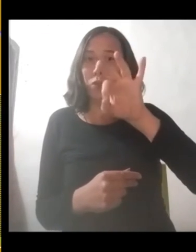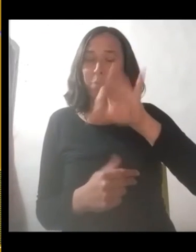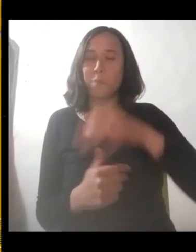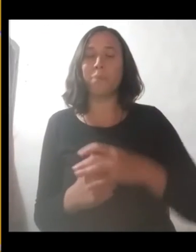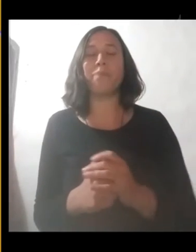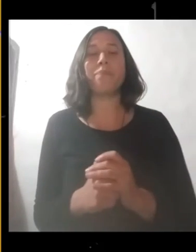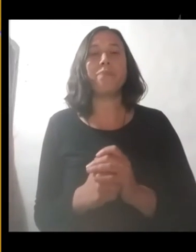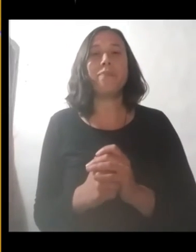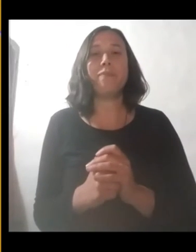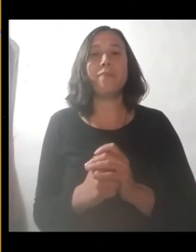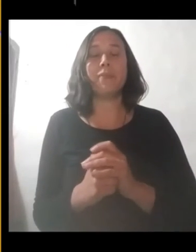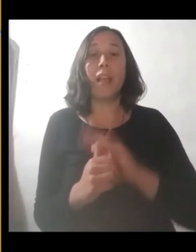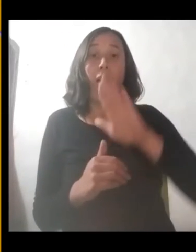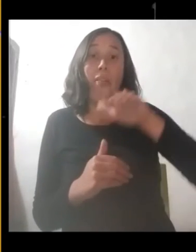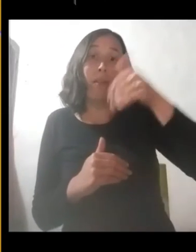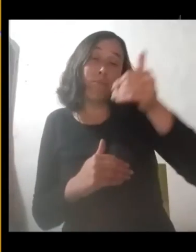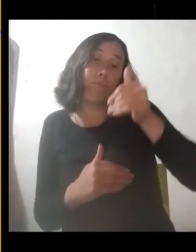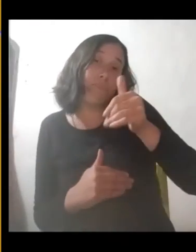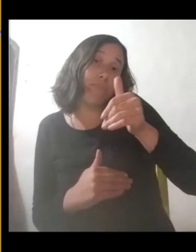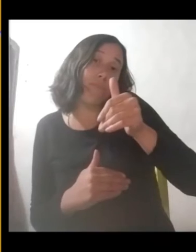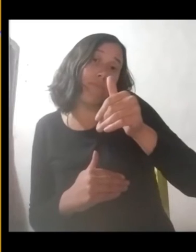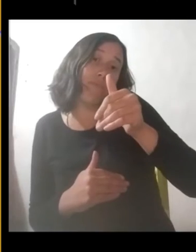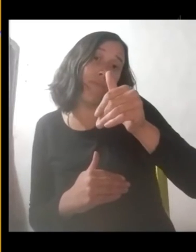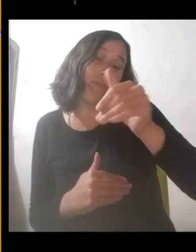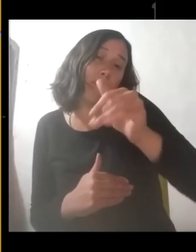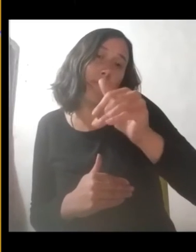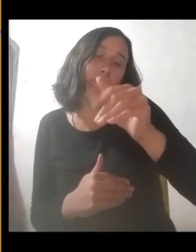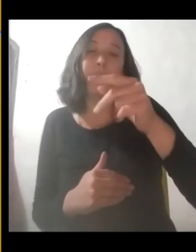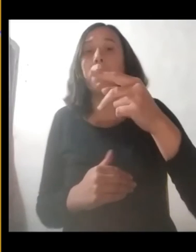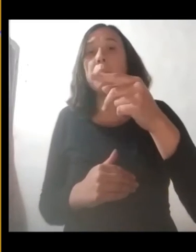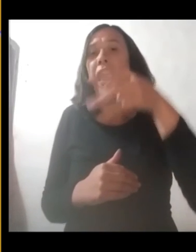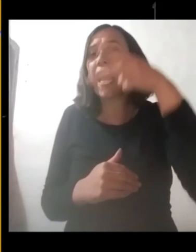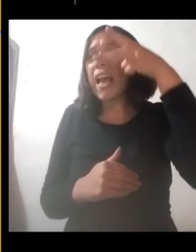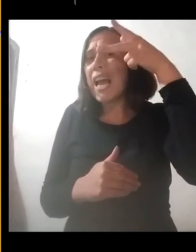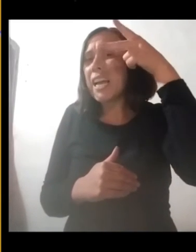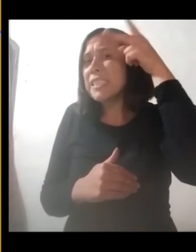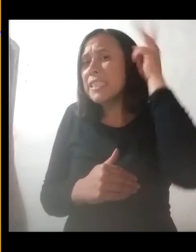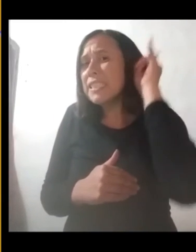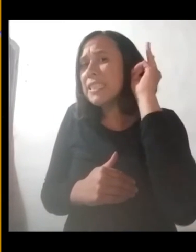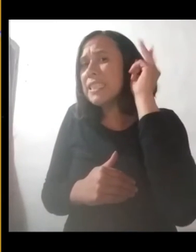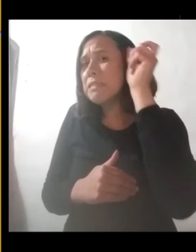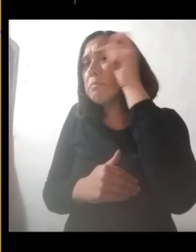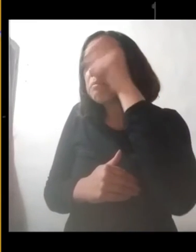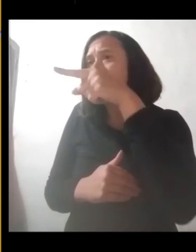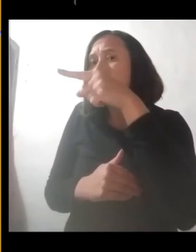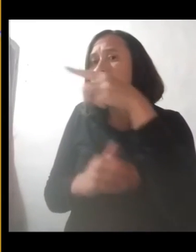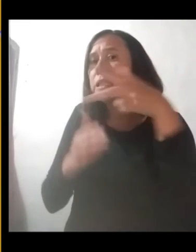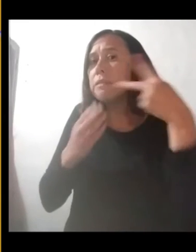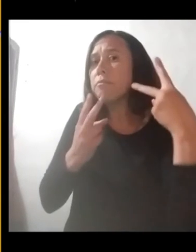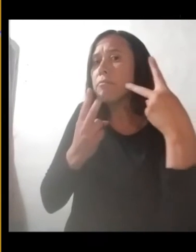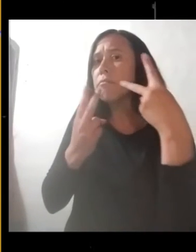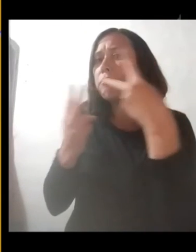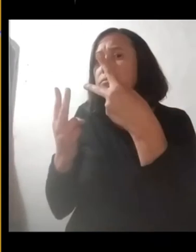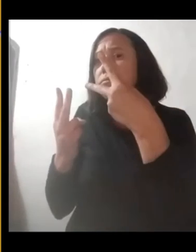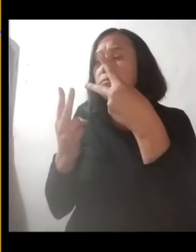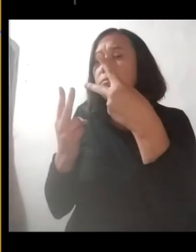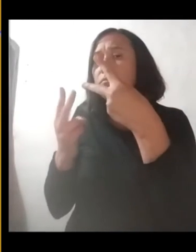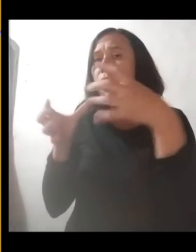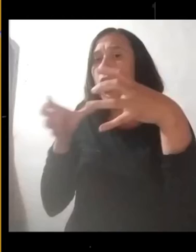Más adelante, viajó a Chile con un gran ejército, en el famoso